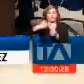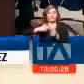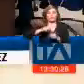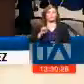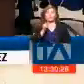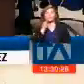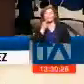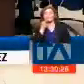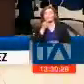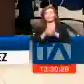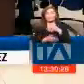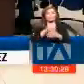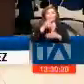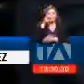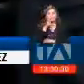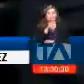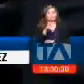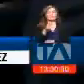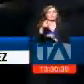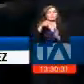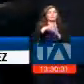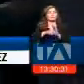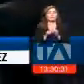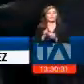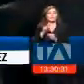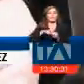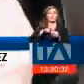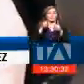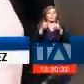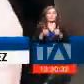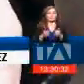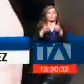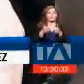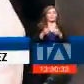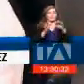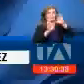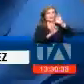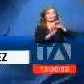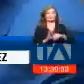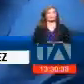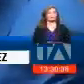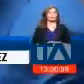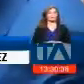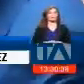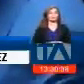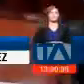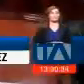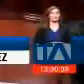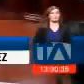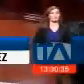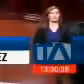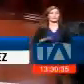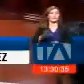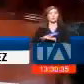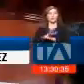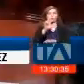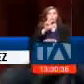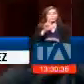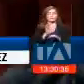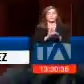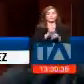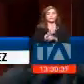Participación anunció un proceso de fiscalización a la inscripción de candidaturas al Consejo de Participación, para lo cual llamó a 3